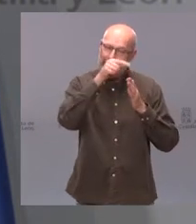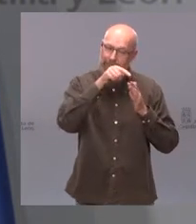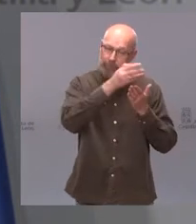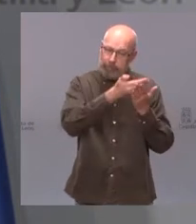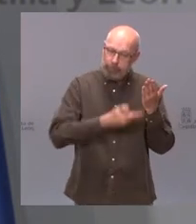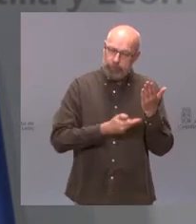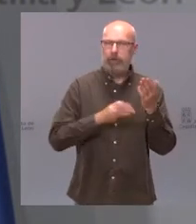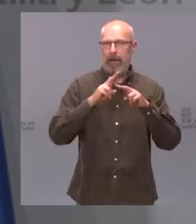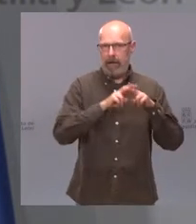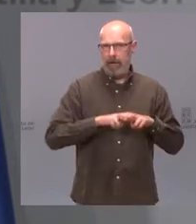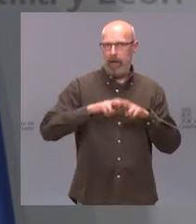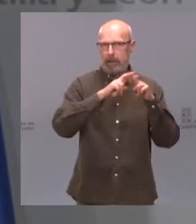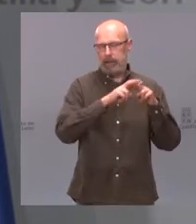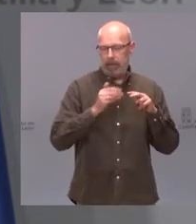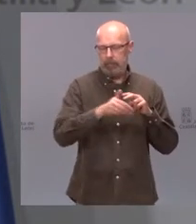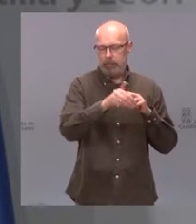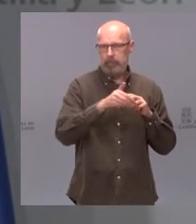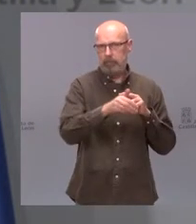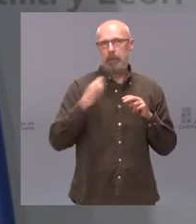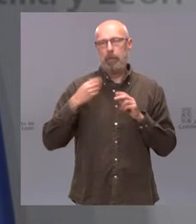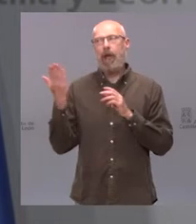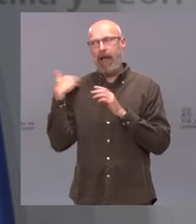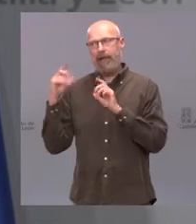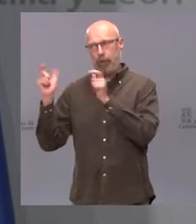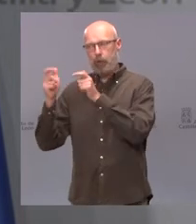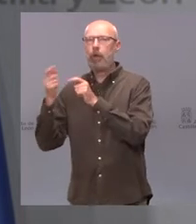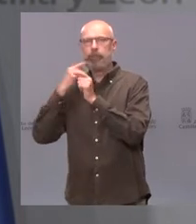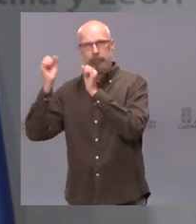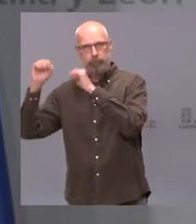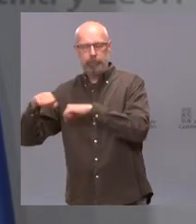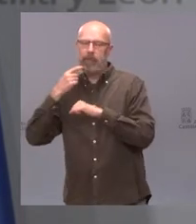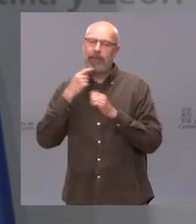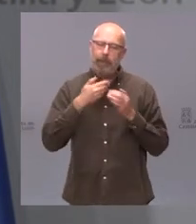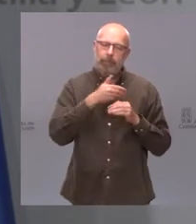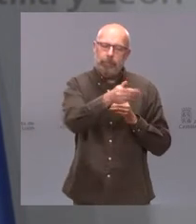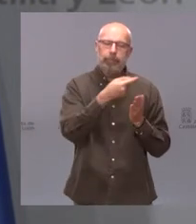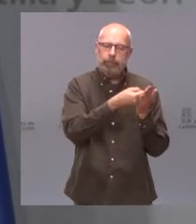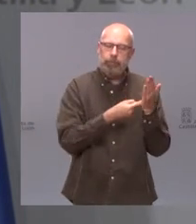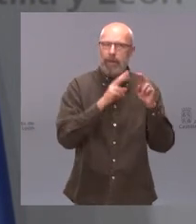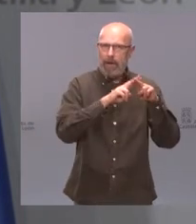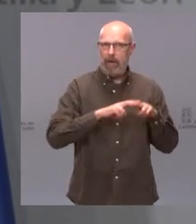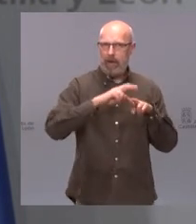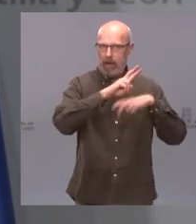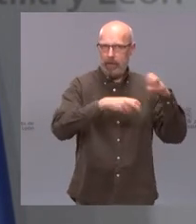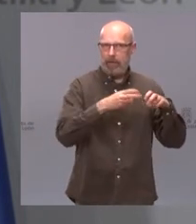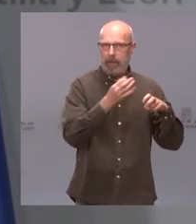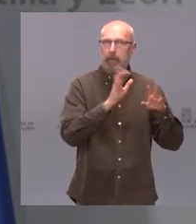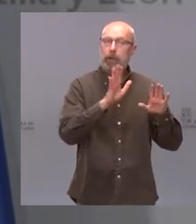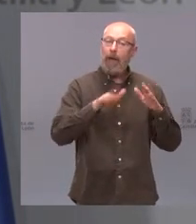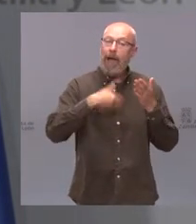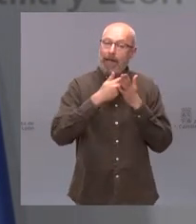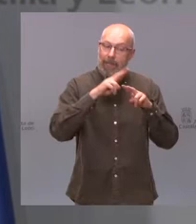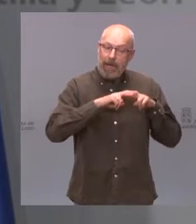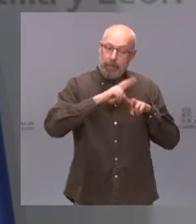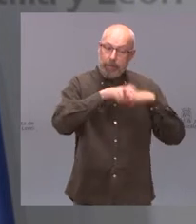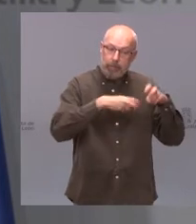los acuerdos del interterritorial de ayer. Pero hasta que esta declaración no se produzca, nosotros no podemos reabrir